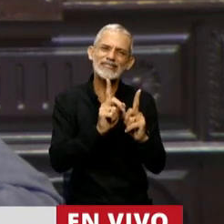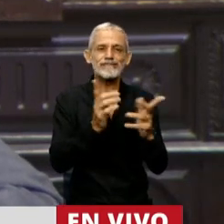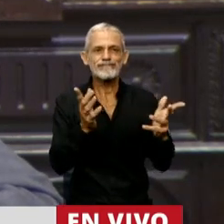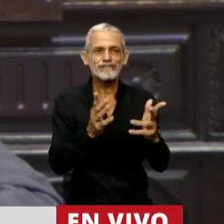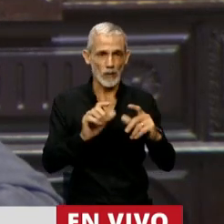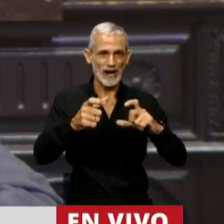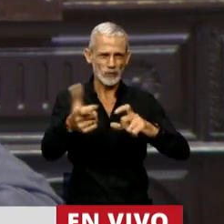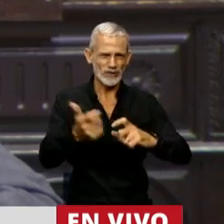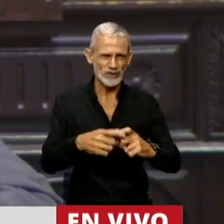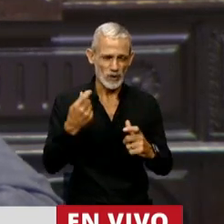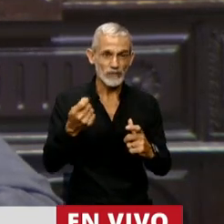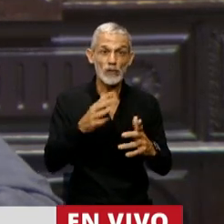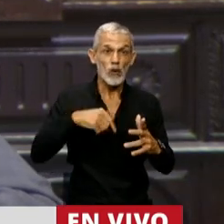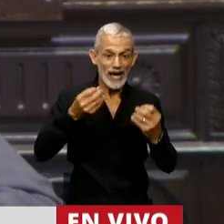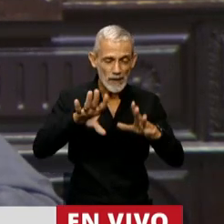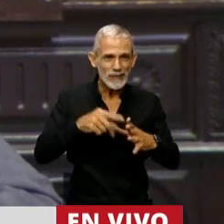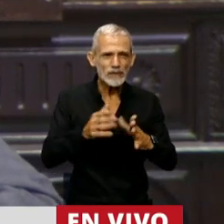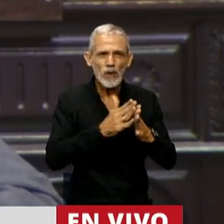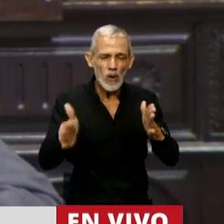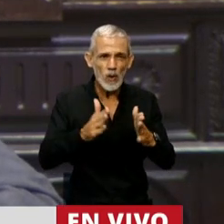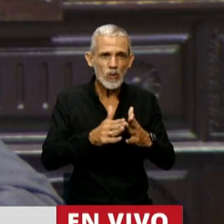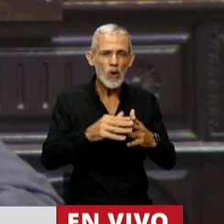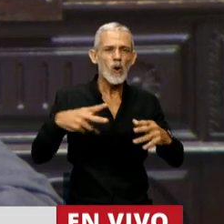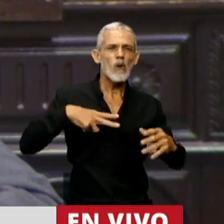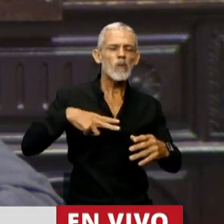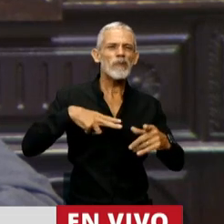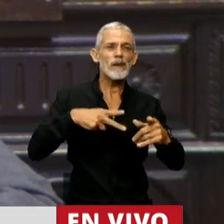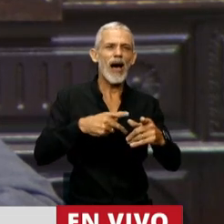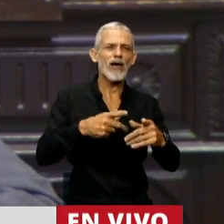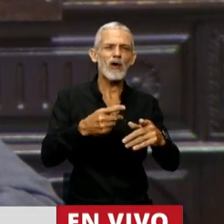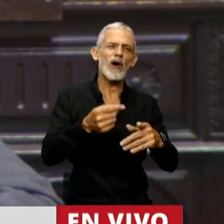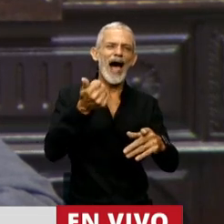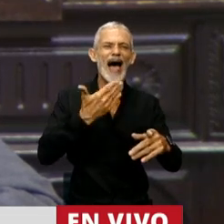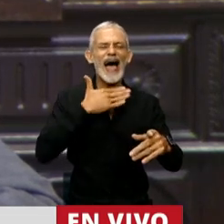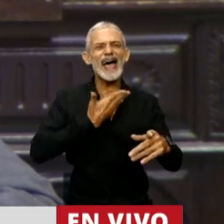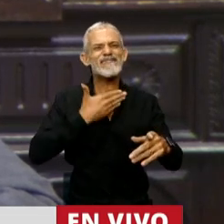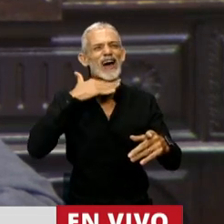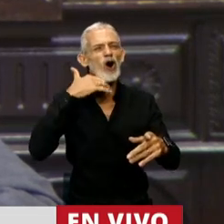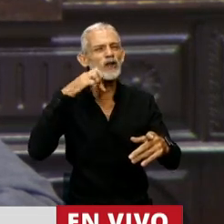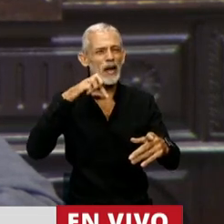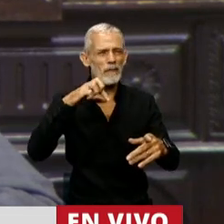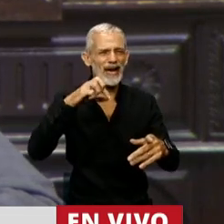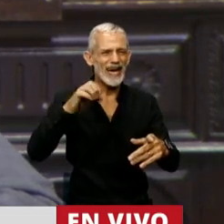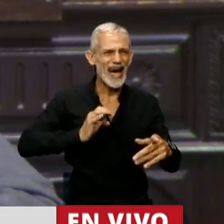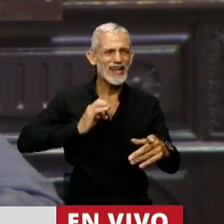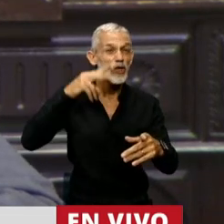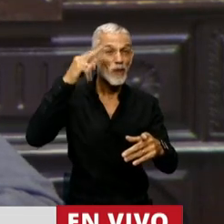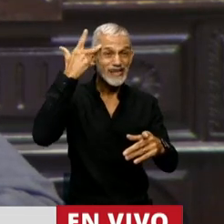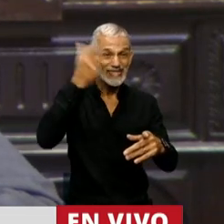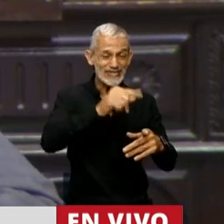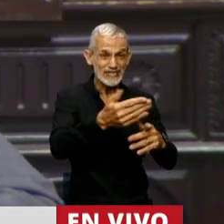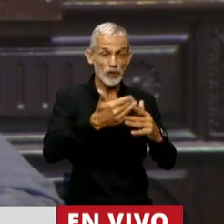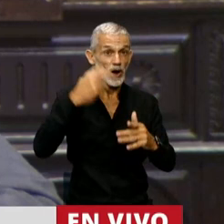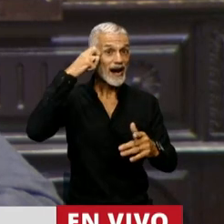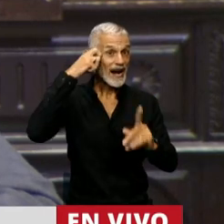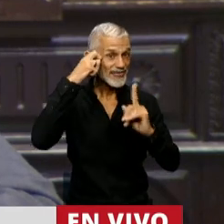es que nosotros iniciamos un camino con las estatizaciones de la AFJP en el noviembre del 18, que la